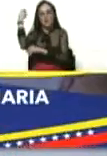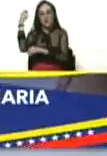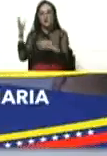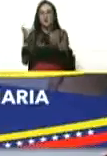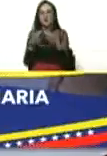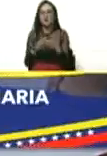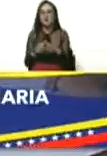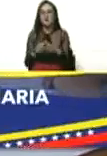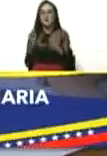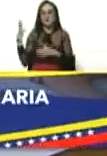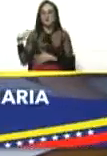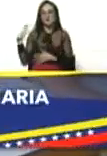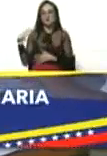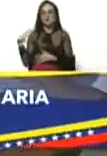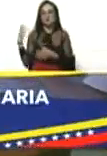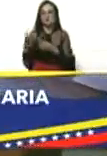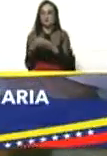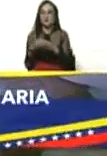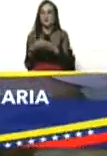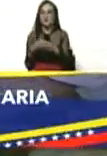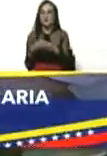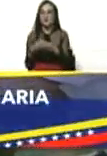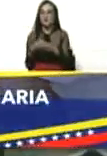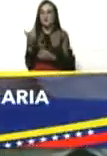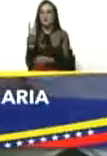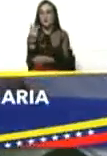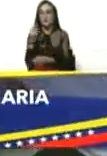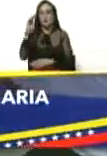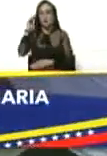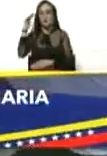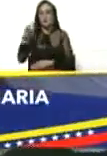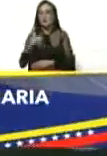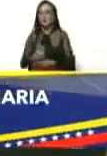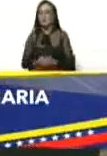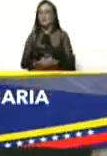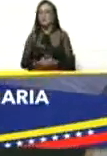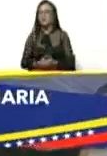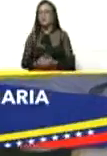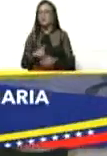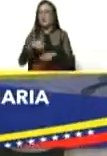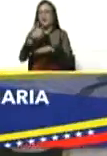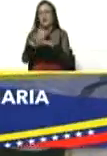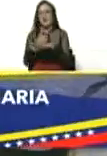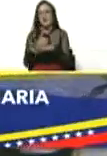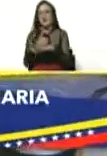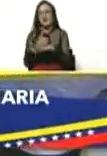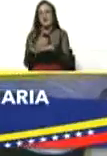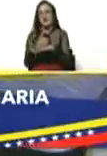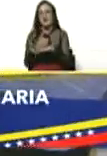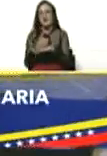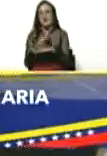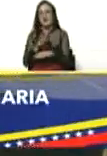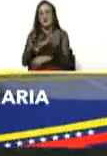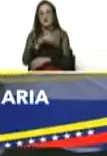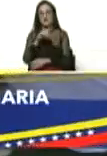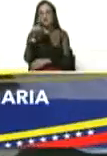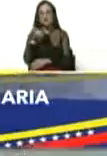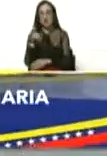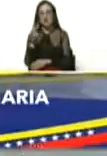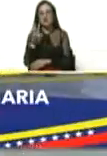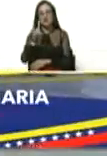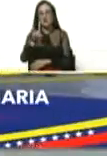con nosotros el general de brigada Hernández Rodríguez, segundo comandante y jefe del Estado Mayor de la SODI